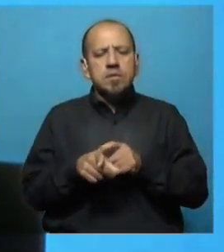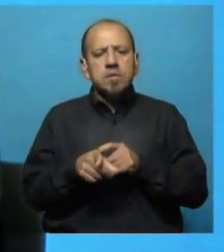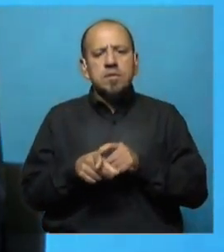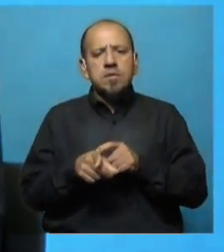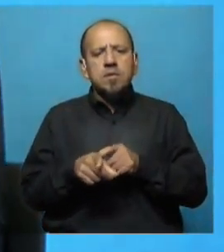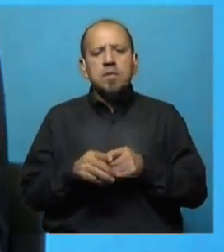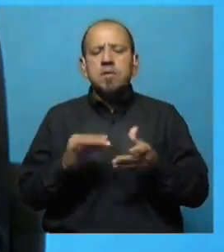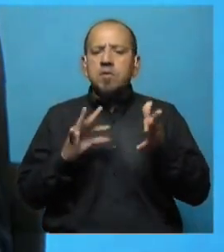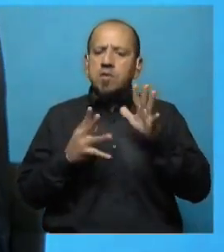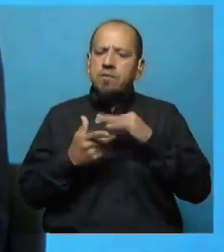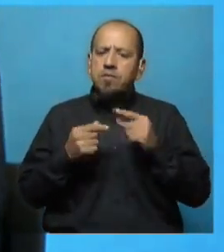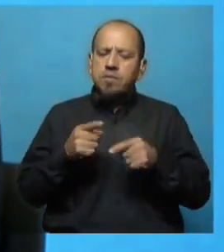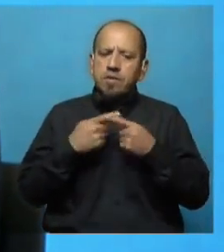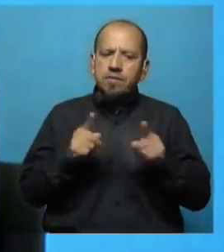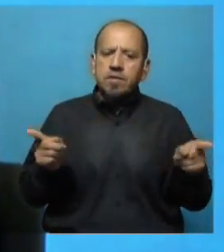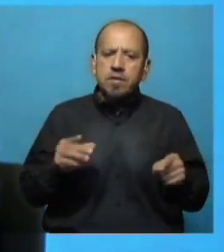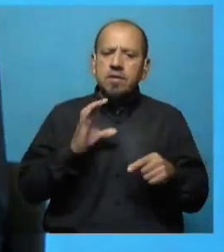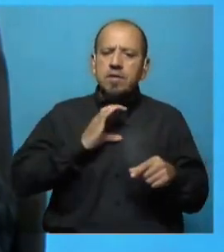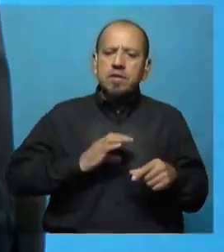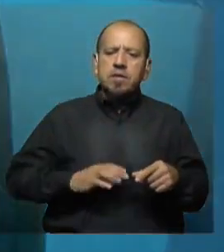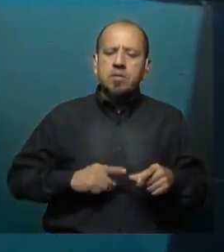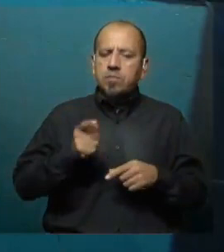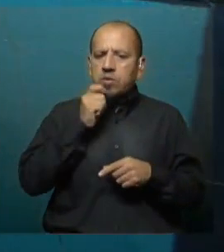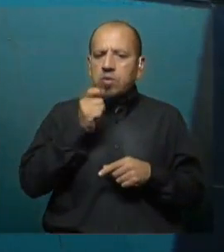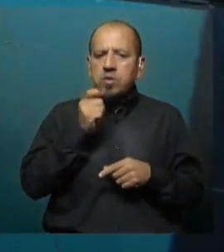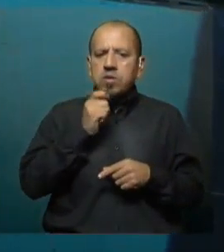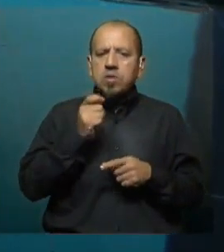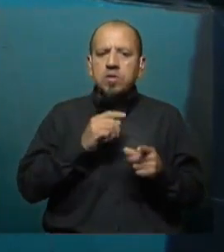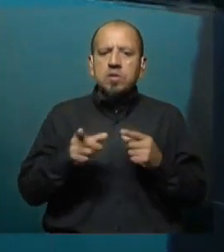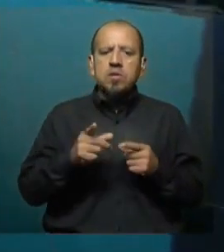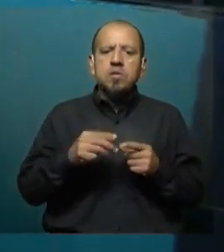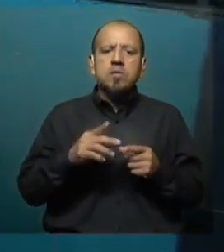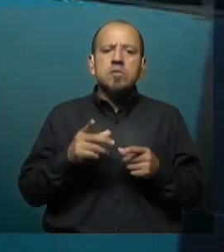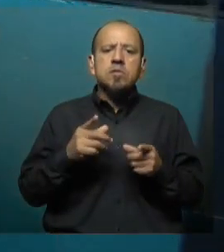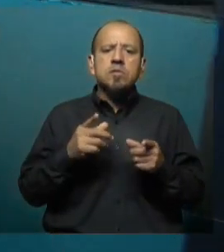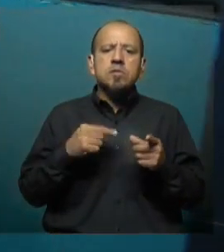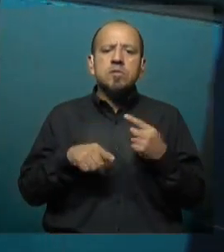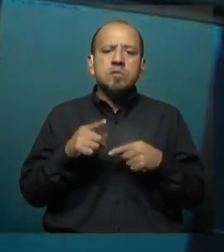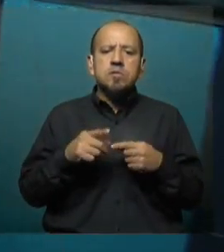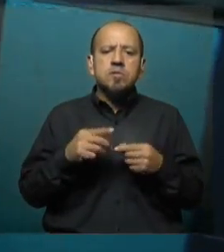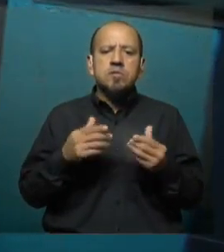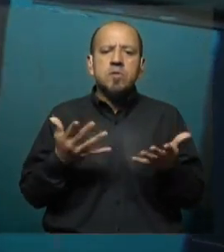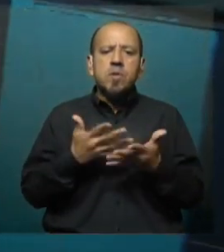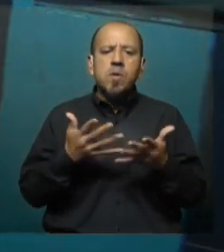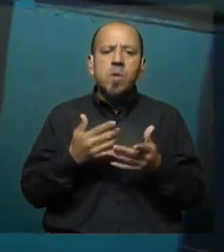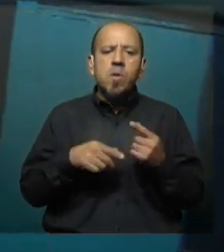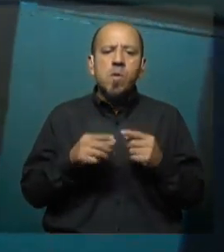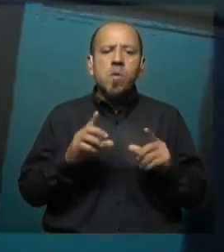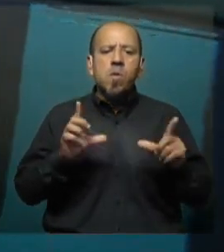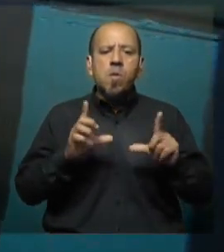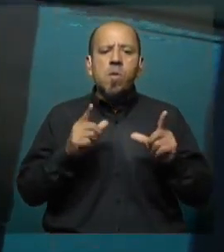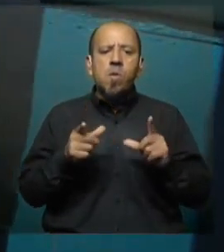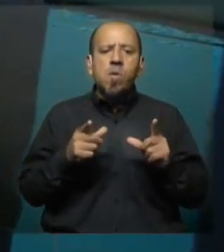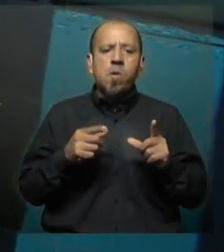de un formato totalmente distinto este periodístico quizás como como núcleo duro a pasar a ser bueno un programa este